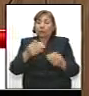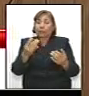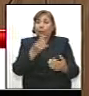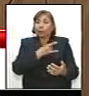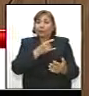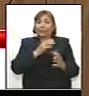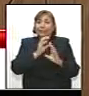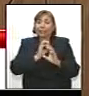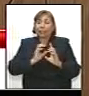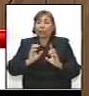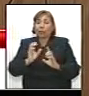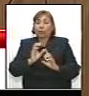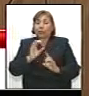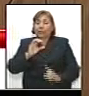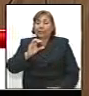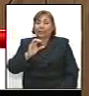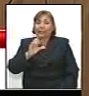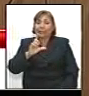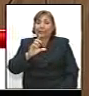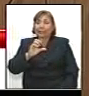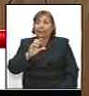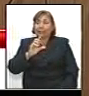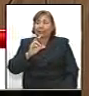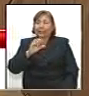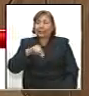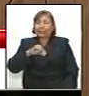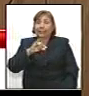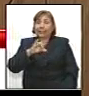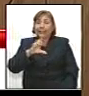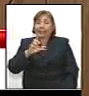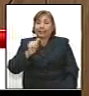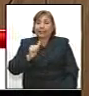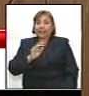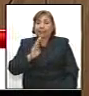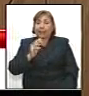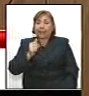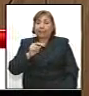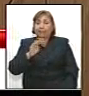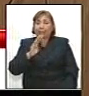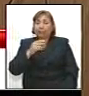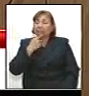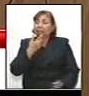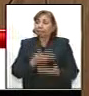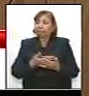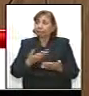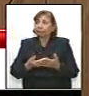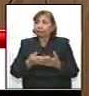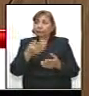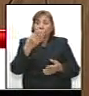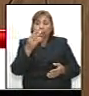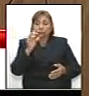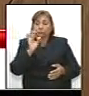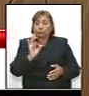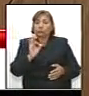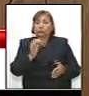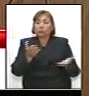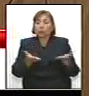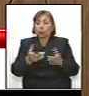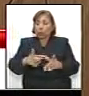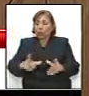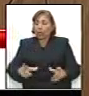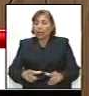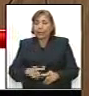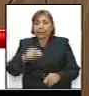Quillabamba. Créase la Universidad Nacional Intercultural de Quillabamba como persona jurídica de derecho público interno con sede en la ciudad